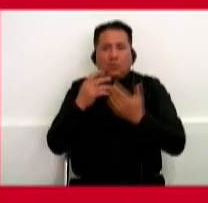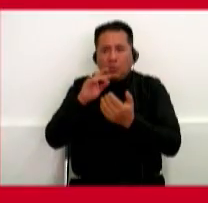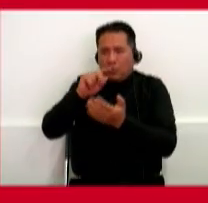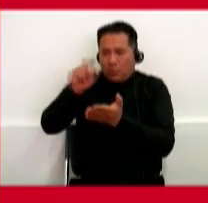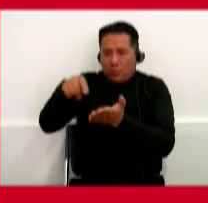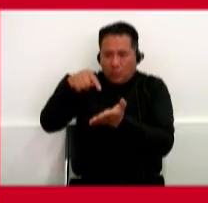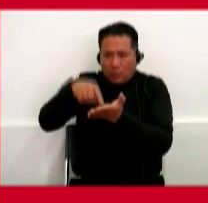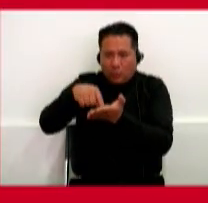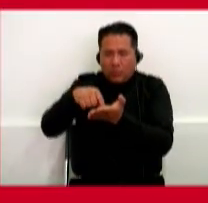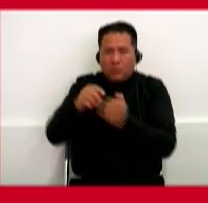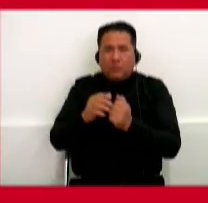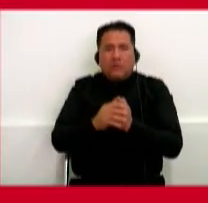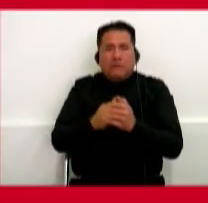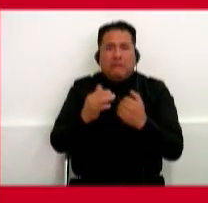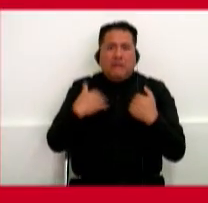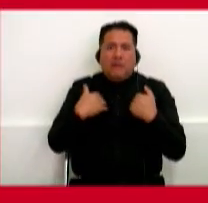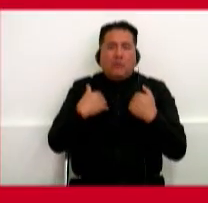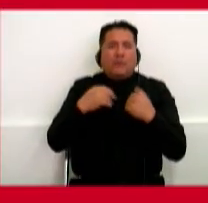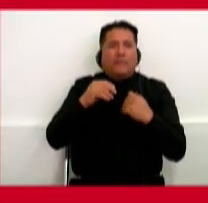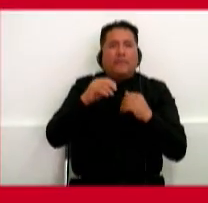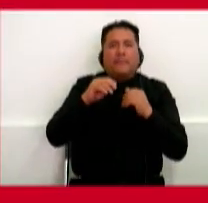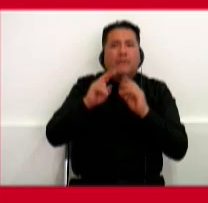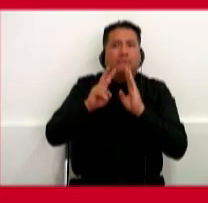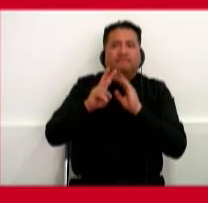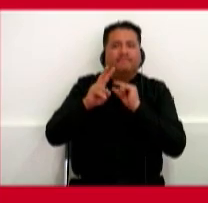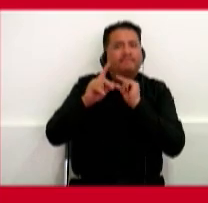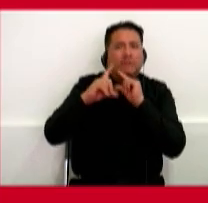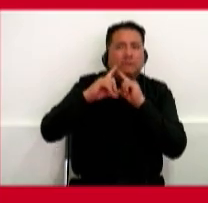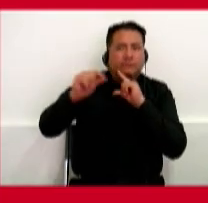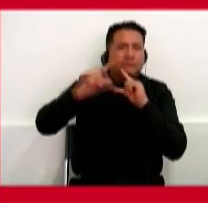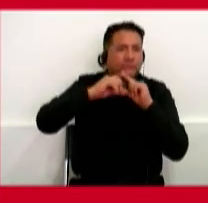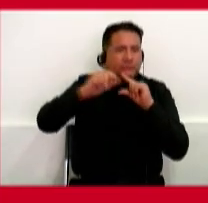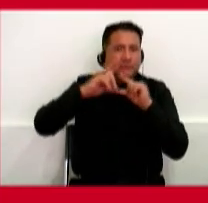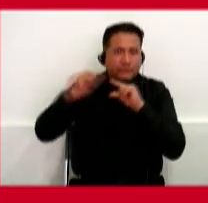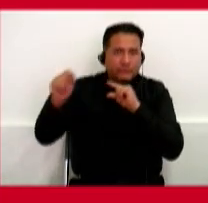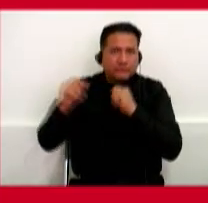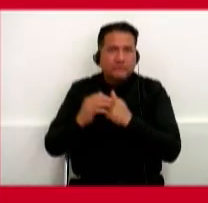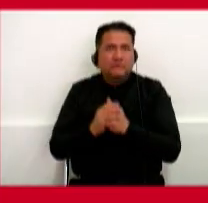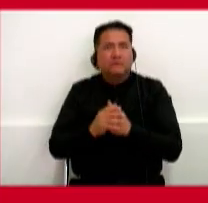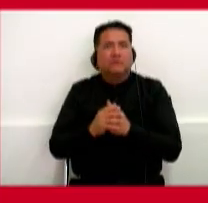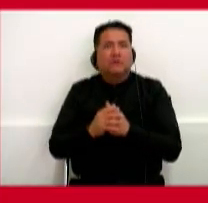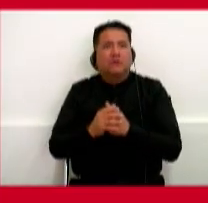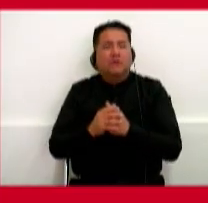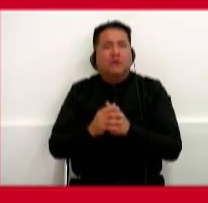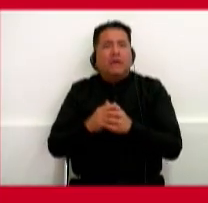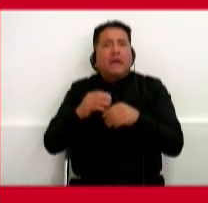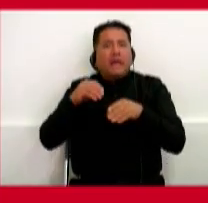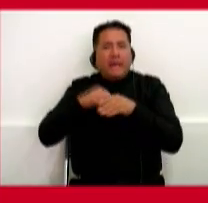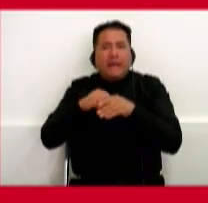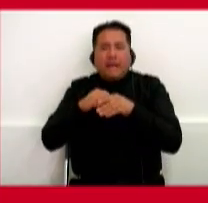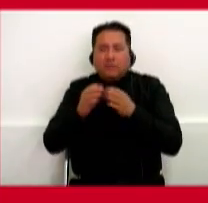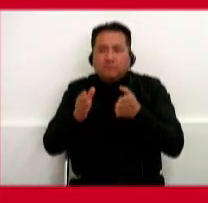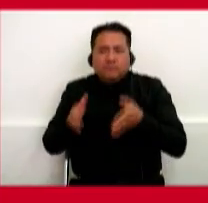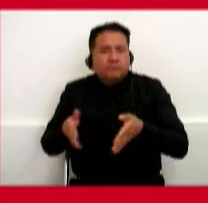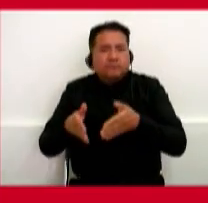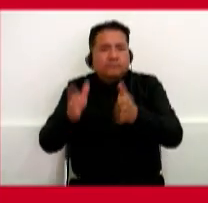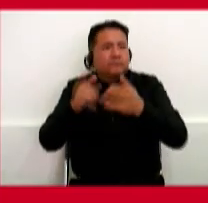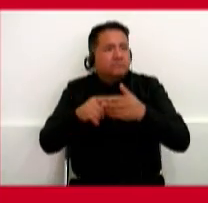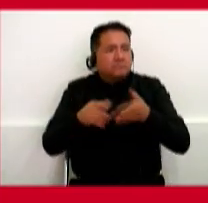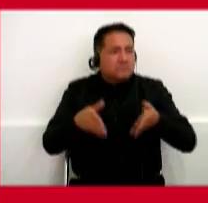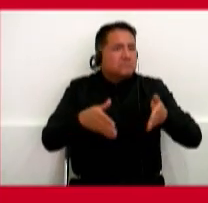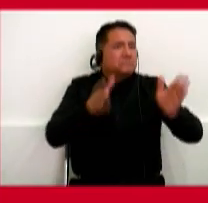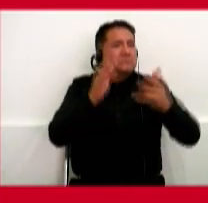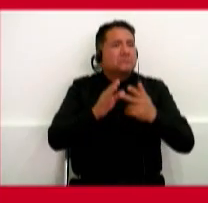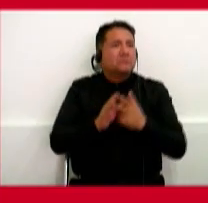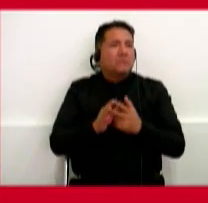velocidad, tenemos los eventos que tiene el camión durante su recorrido, entonces podemos saber, por ejemplo, si hay un sprungway o un frame